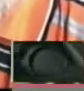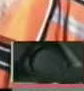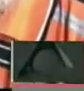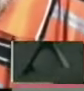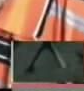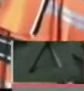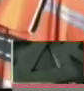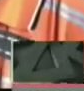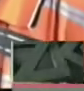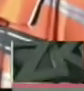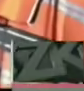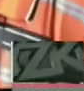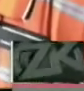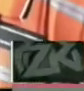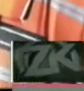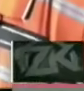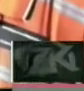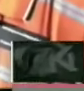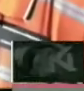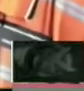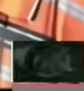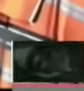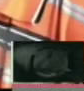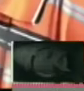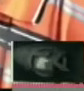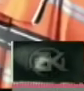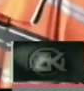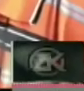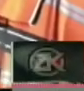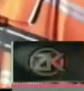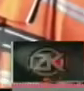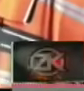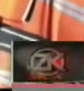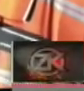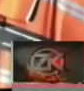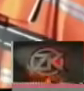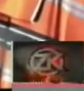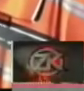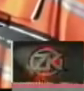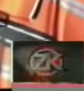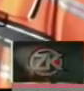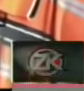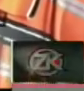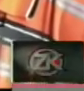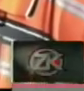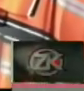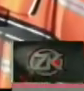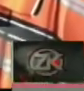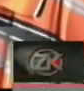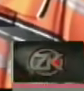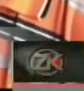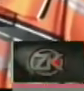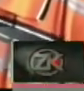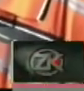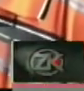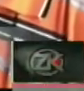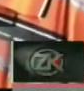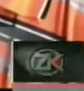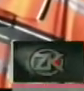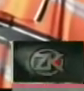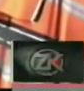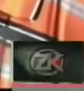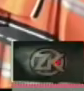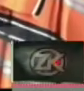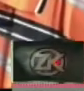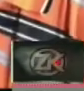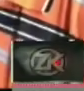del IRD. Y actualmente soy secretario de organización de la Unión de Entrenadores de Boxeo y Docentes